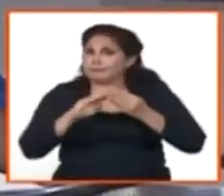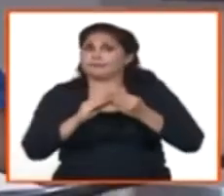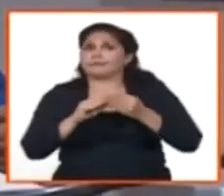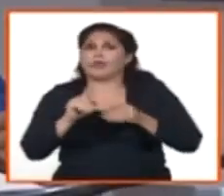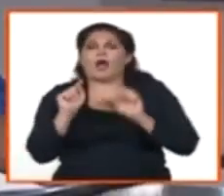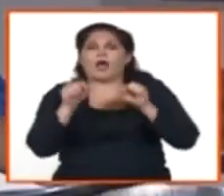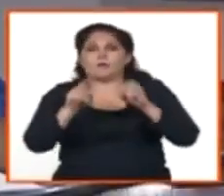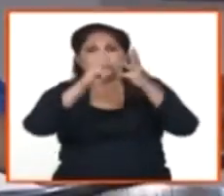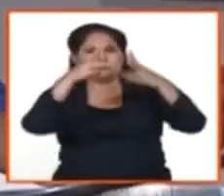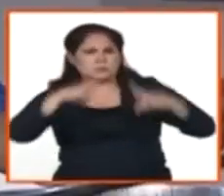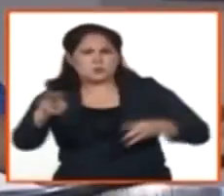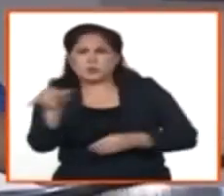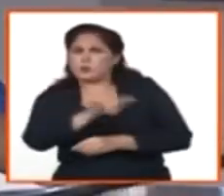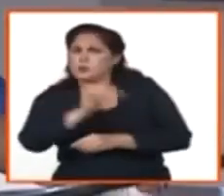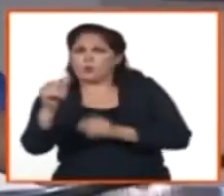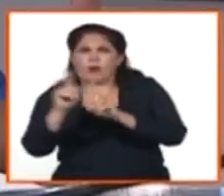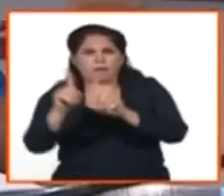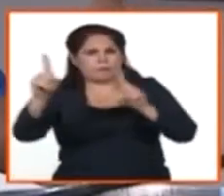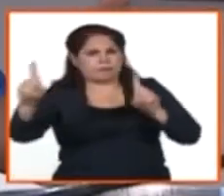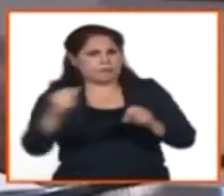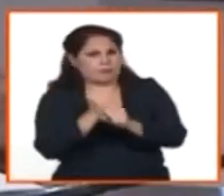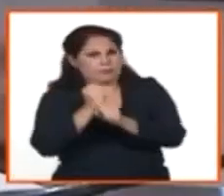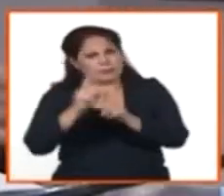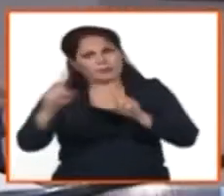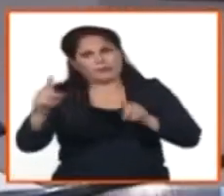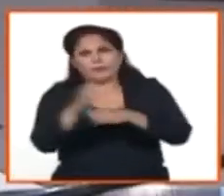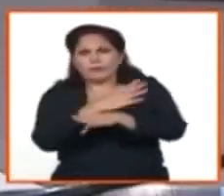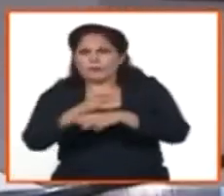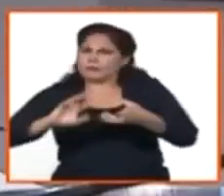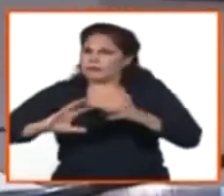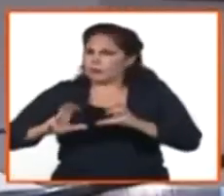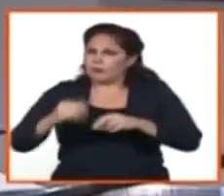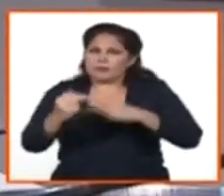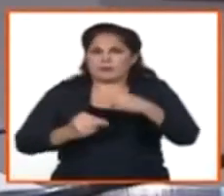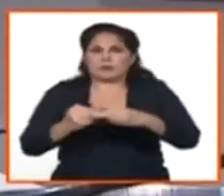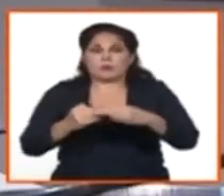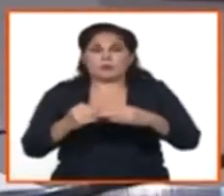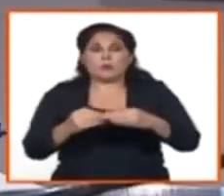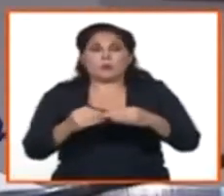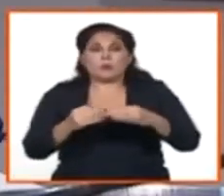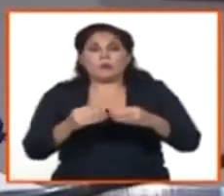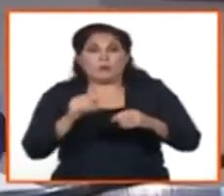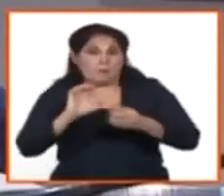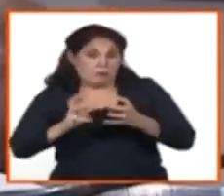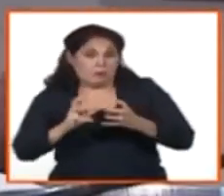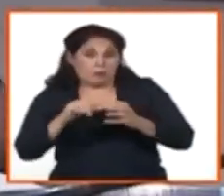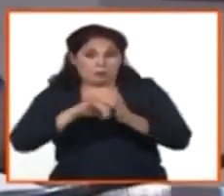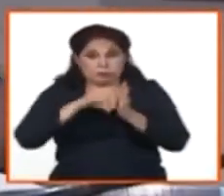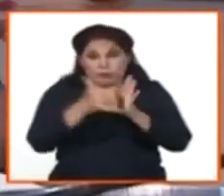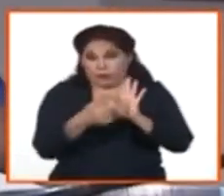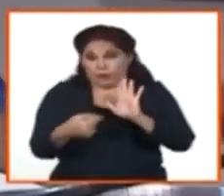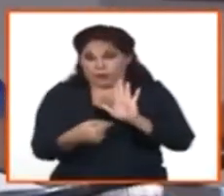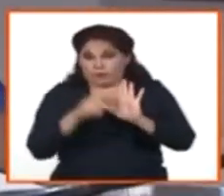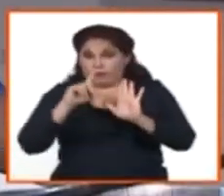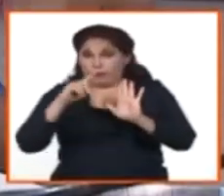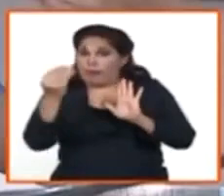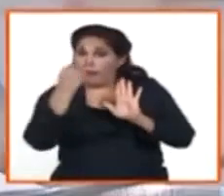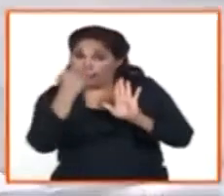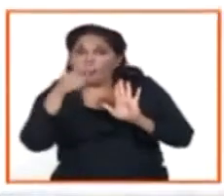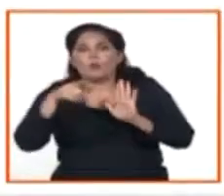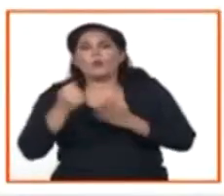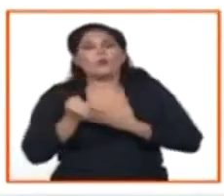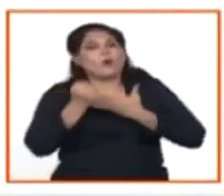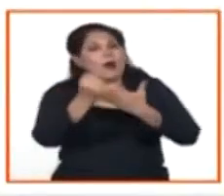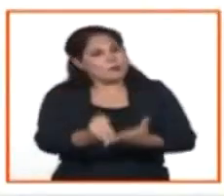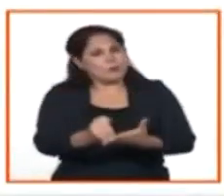presentes. Y además, todas las acciones que se realizaron en las diferentes fases del proceso de construcción de este anteproyecto, tuvimos el acompañamiento y